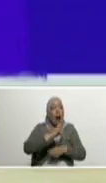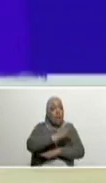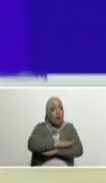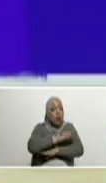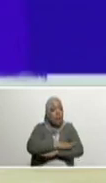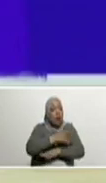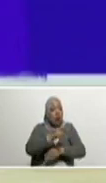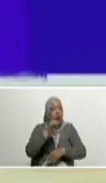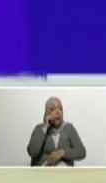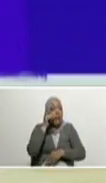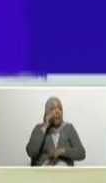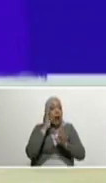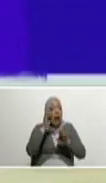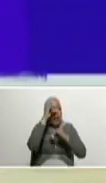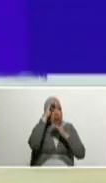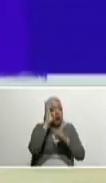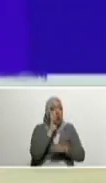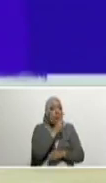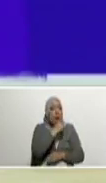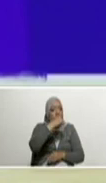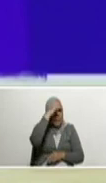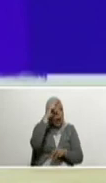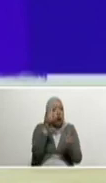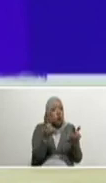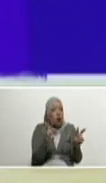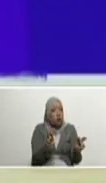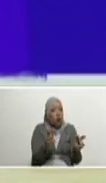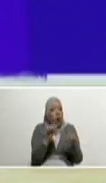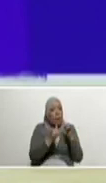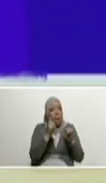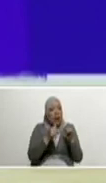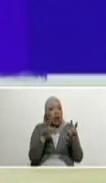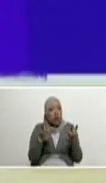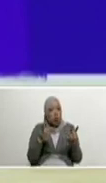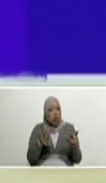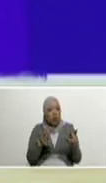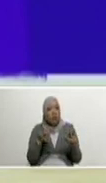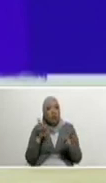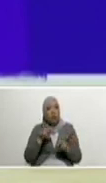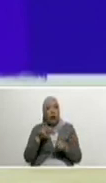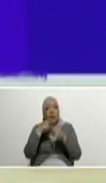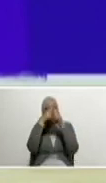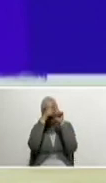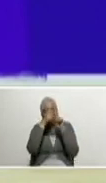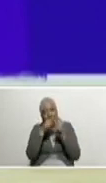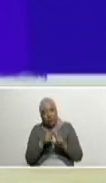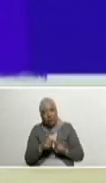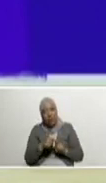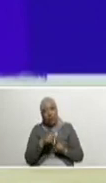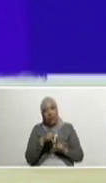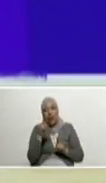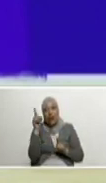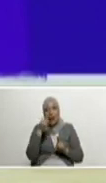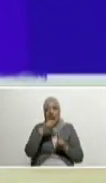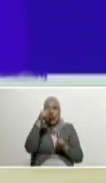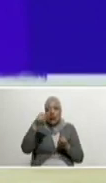programa necesario y nuevo. De acuerdo a las estadísticas,